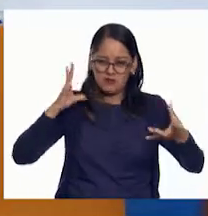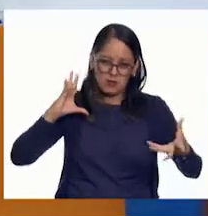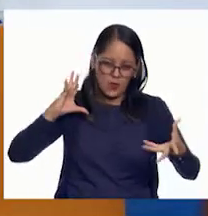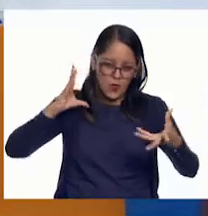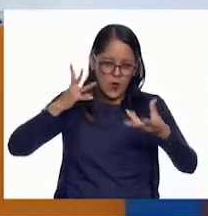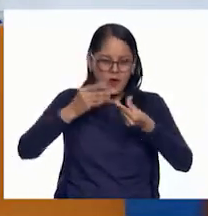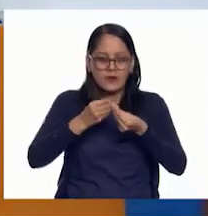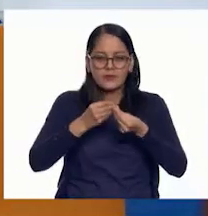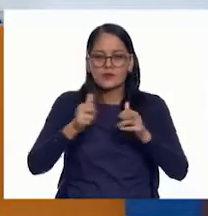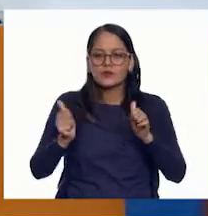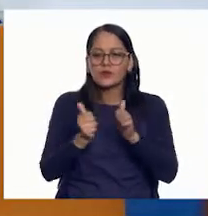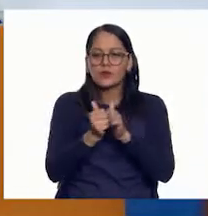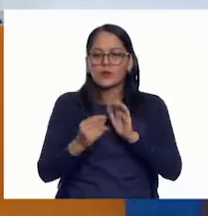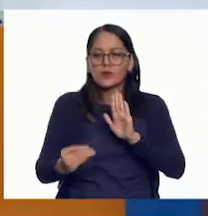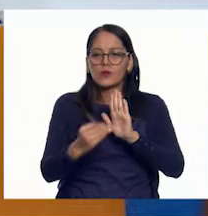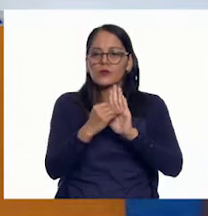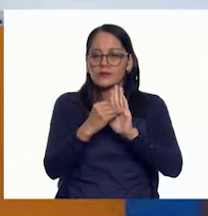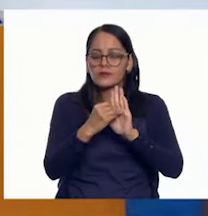con las